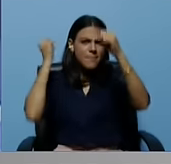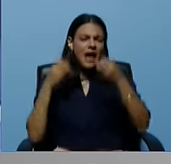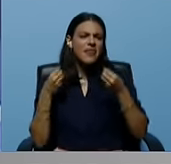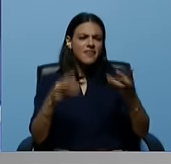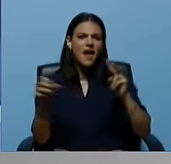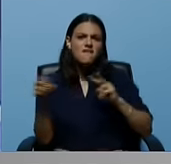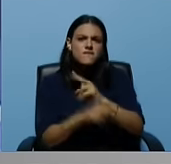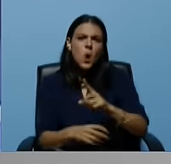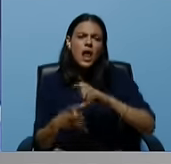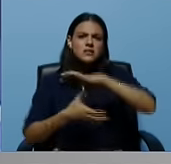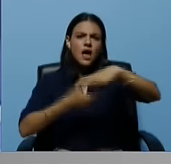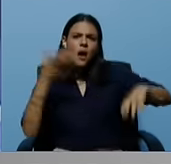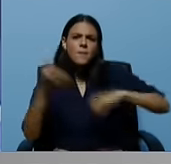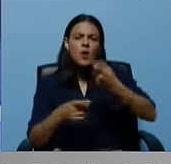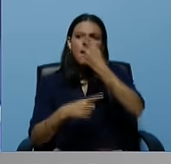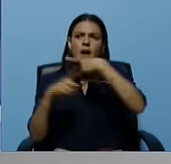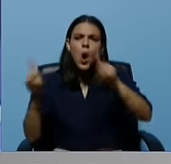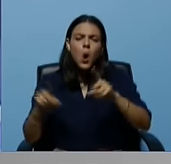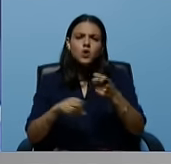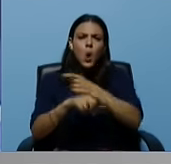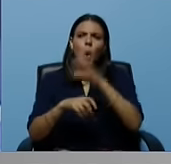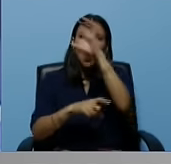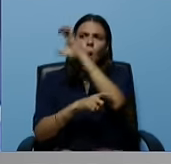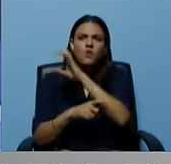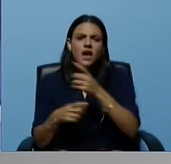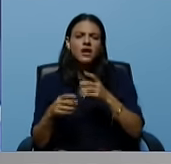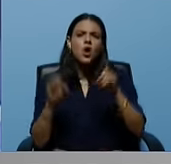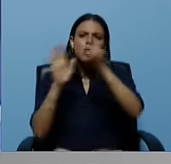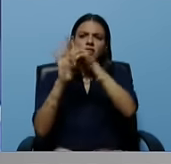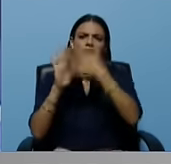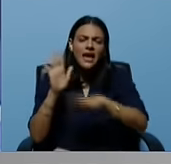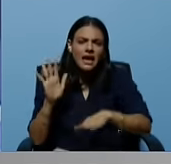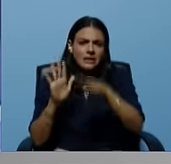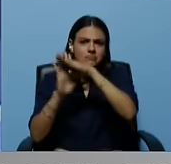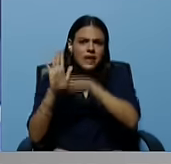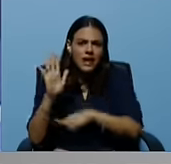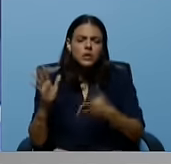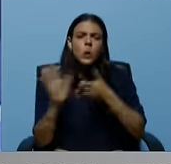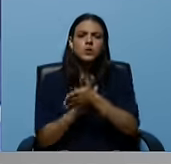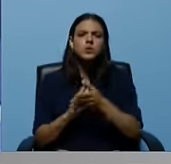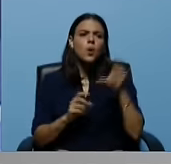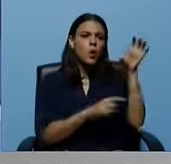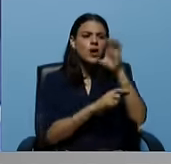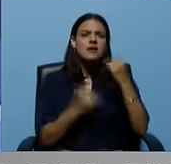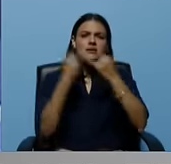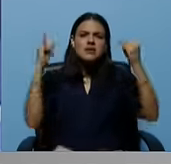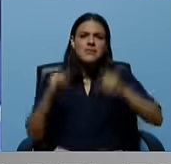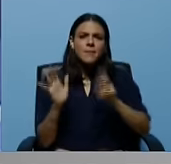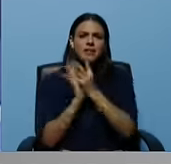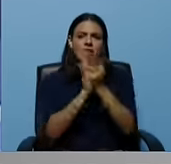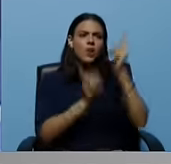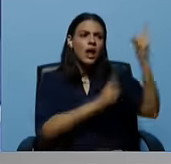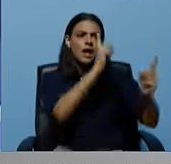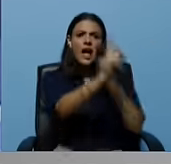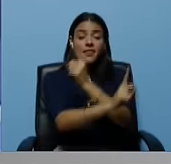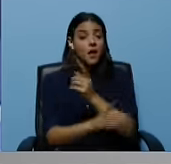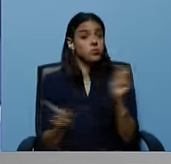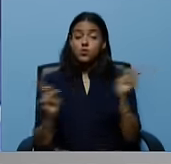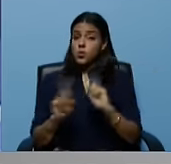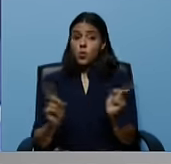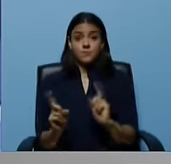violenta los derechos que tienen los países en cuanto al territorio de las embajadas.